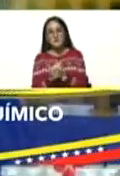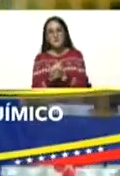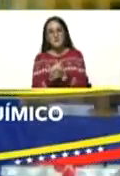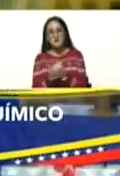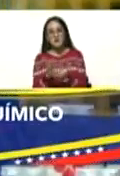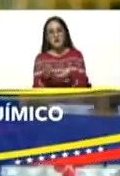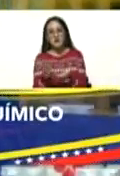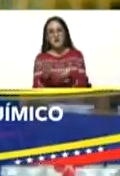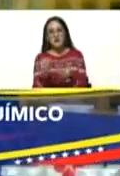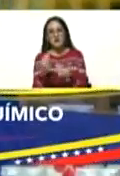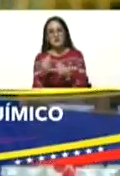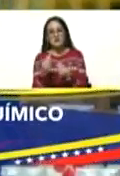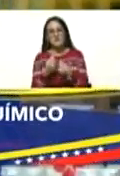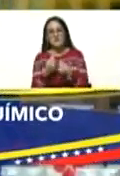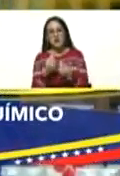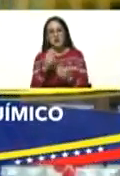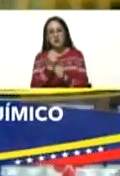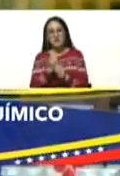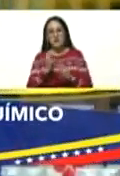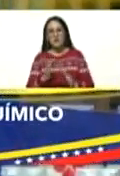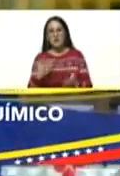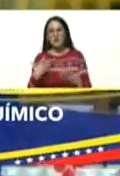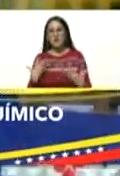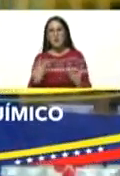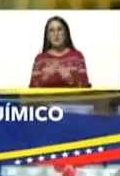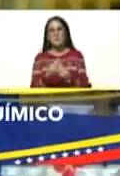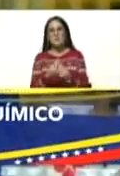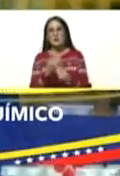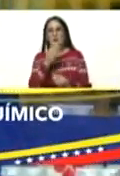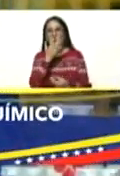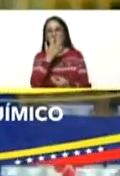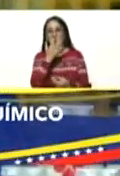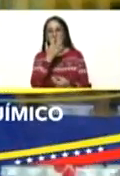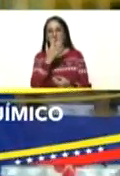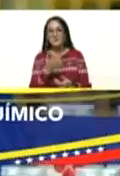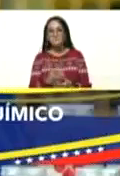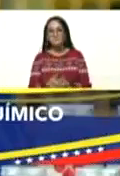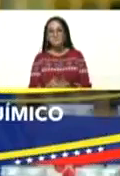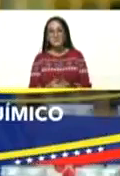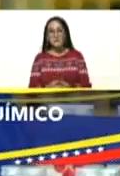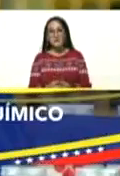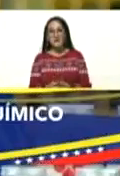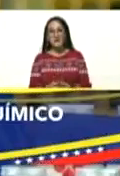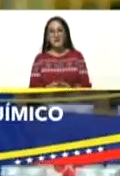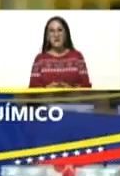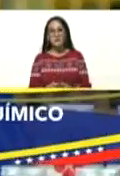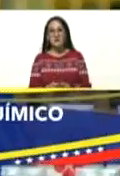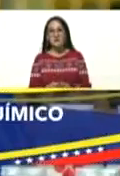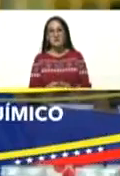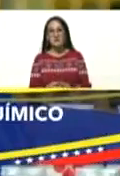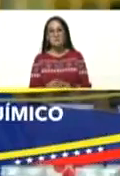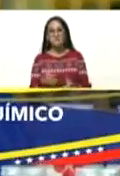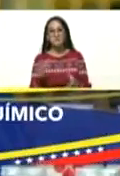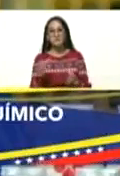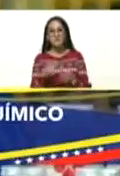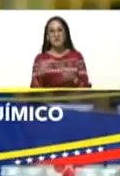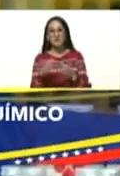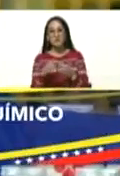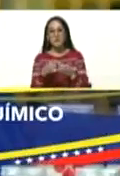la vida de los trabajadores, que nos acompañan, ¿ah?, que son el